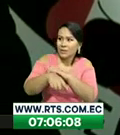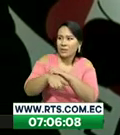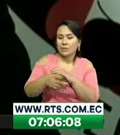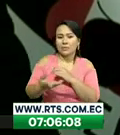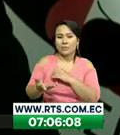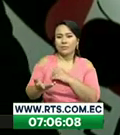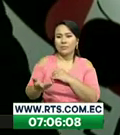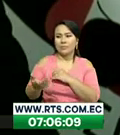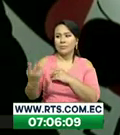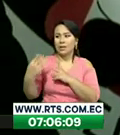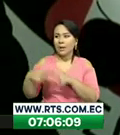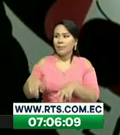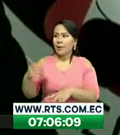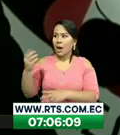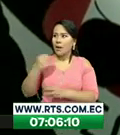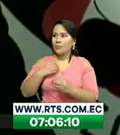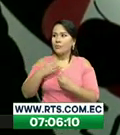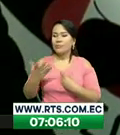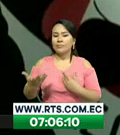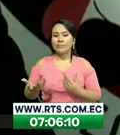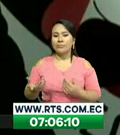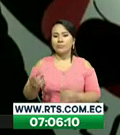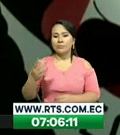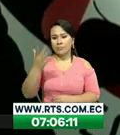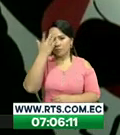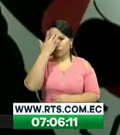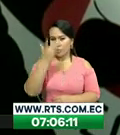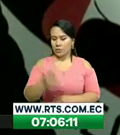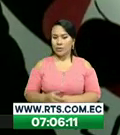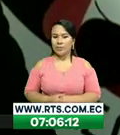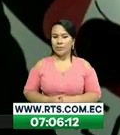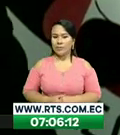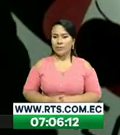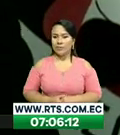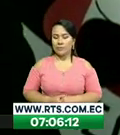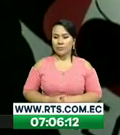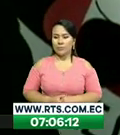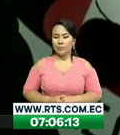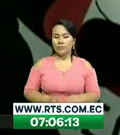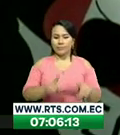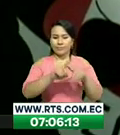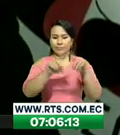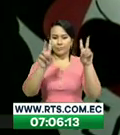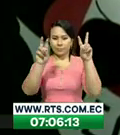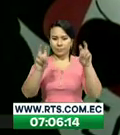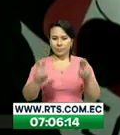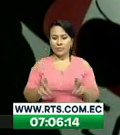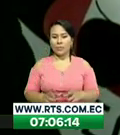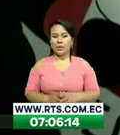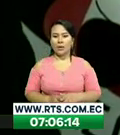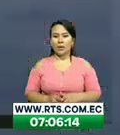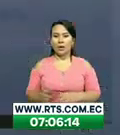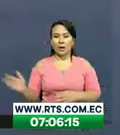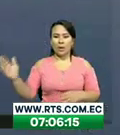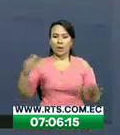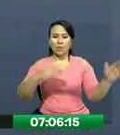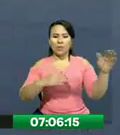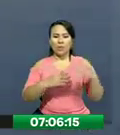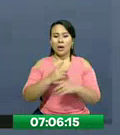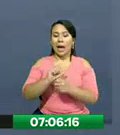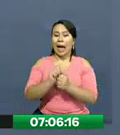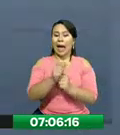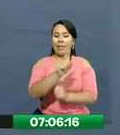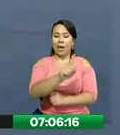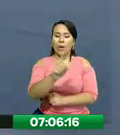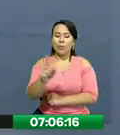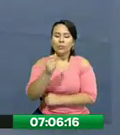penetraciones, y que fueron posibles porque existía una serie como de modus operandi. Cada una de ellas